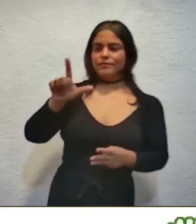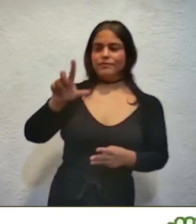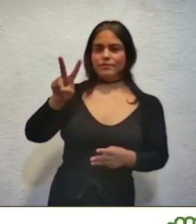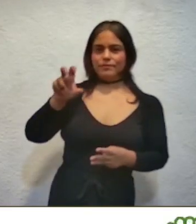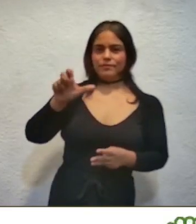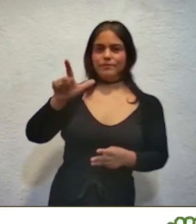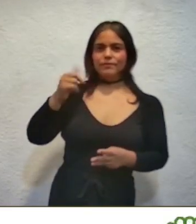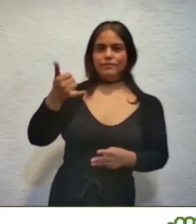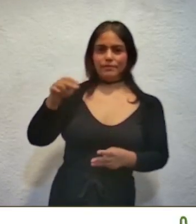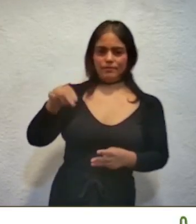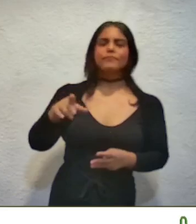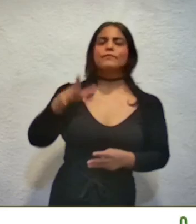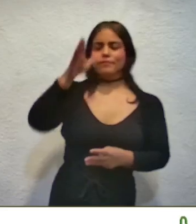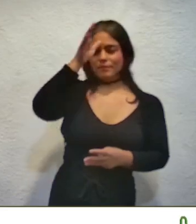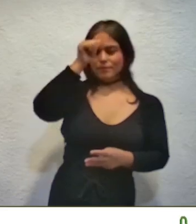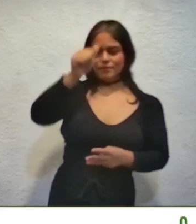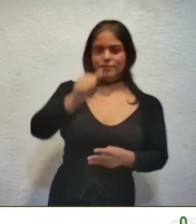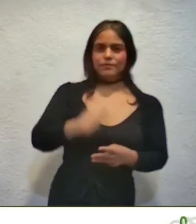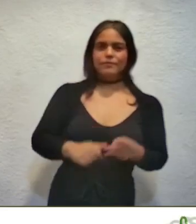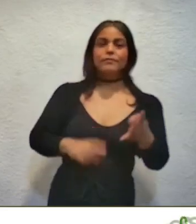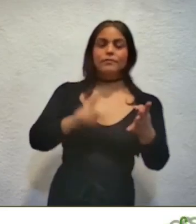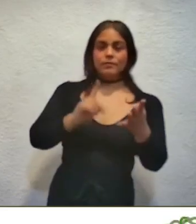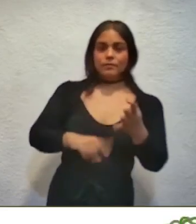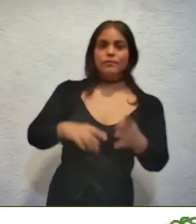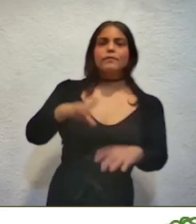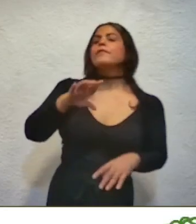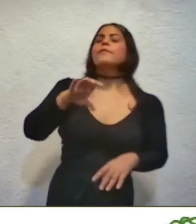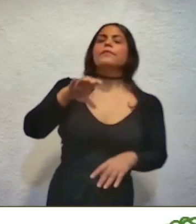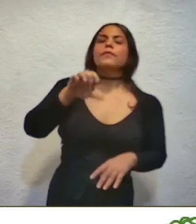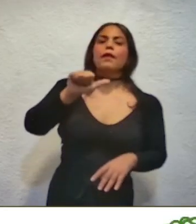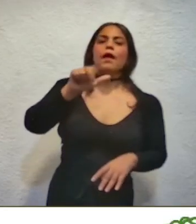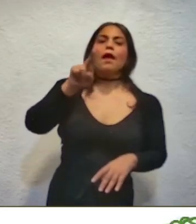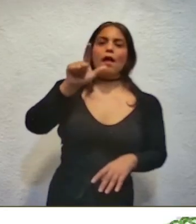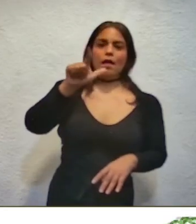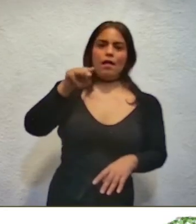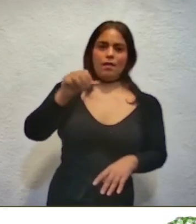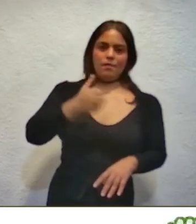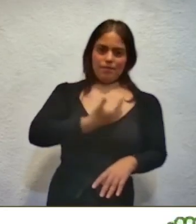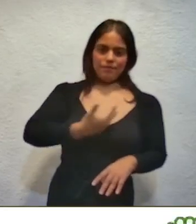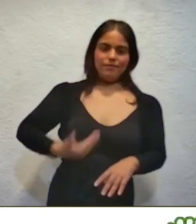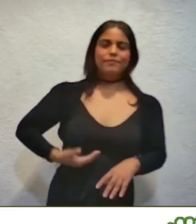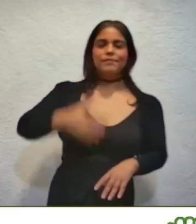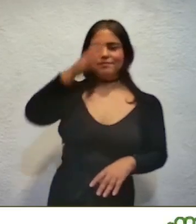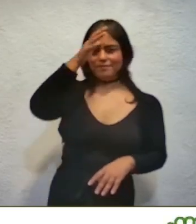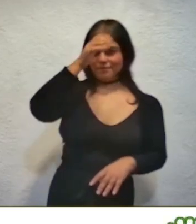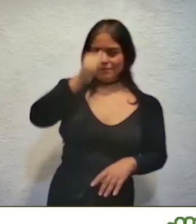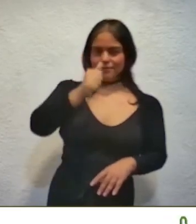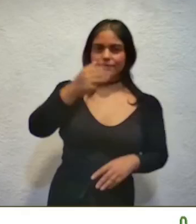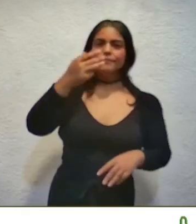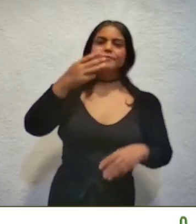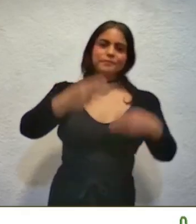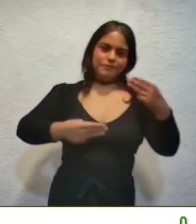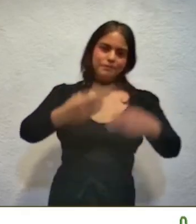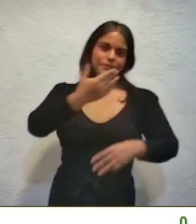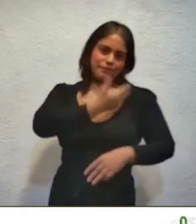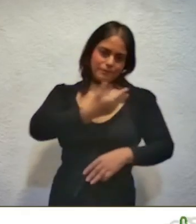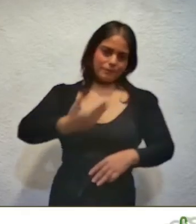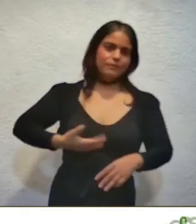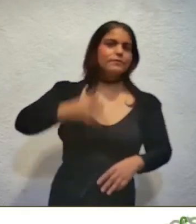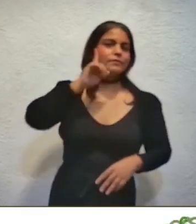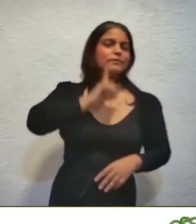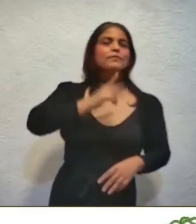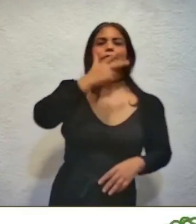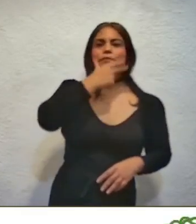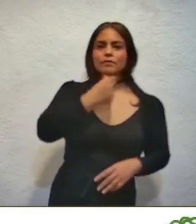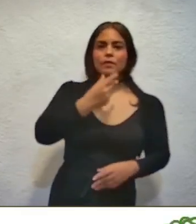de los proyectos. Magistrada presidenta ponente Almadelia Eugenio Alcaraz. Con los proyectos. Magistrada presidenta, magistrados,